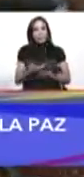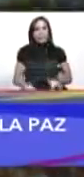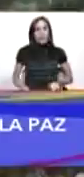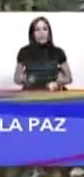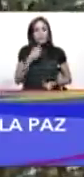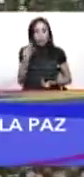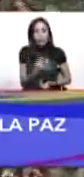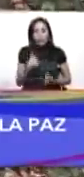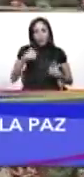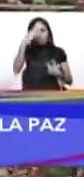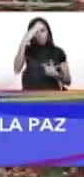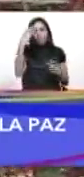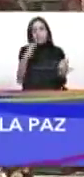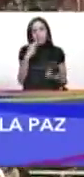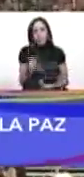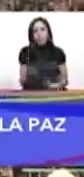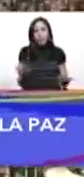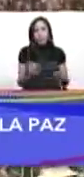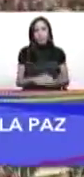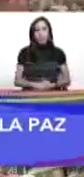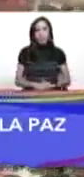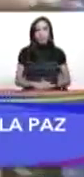verdad.